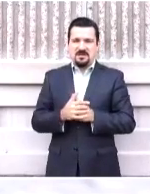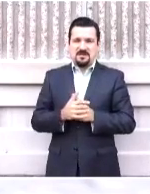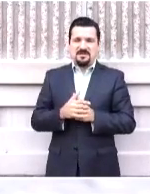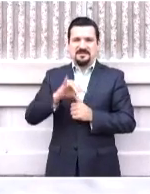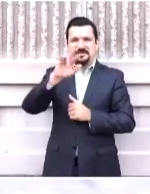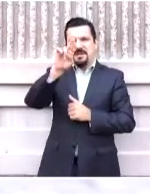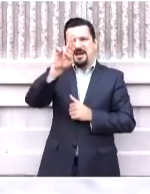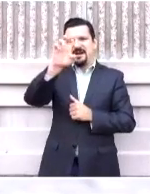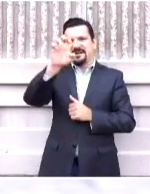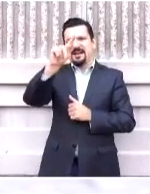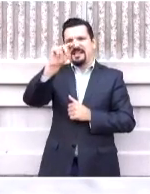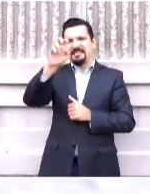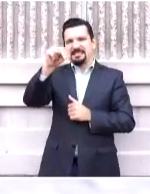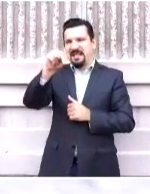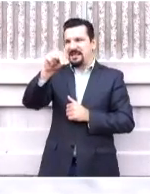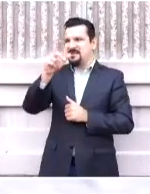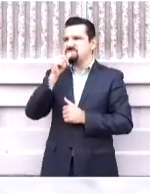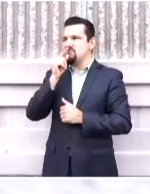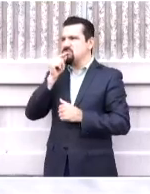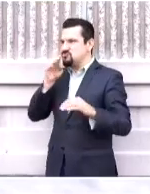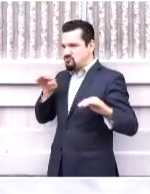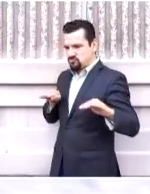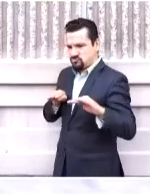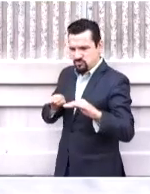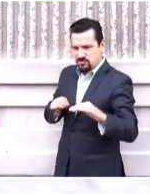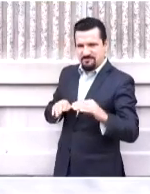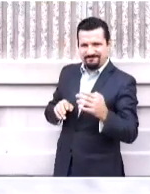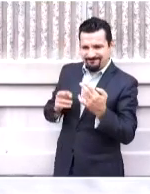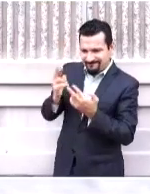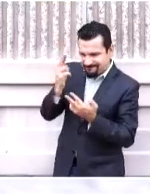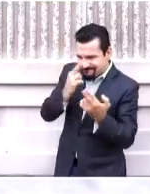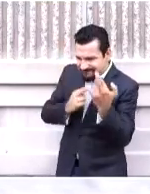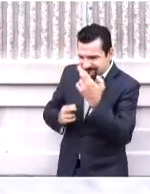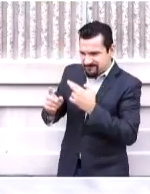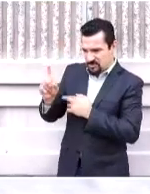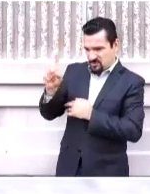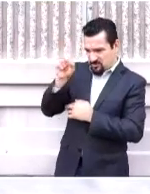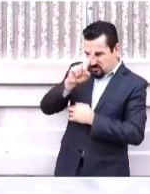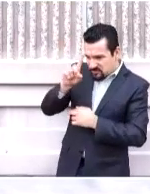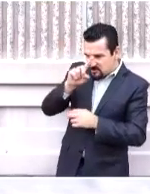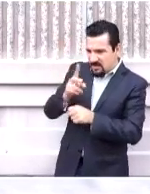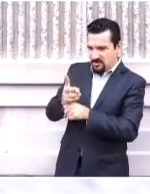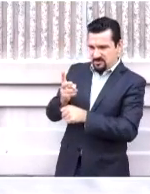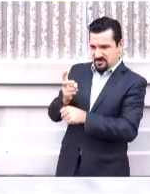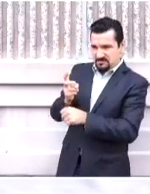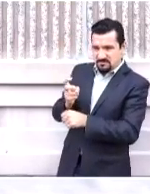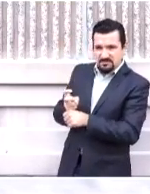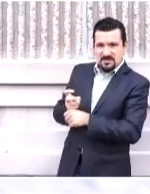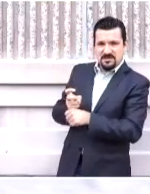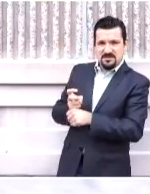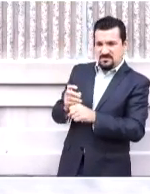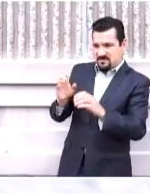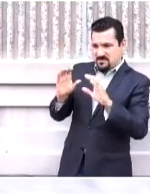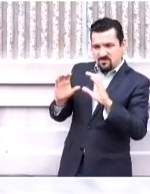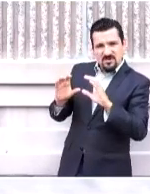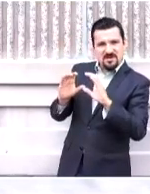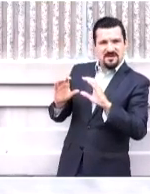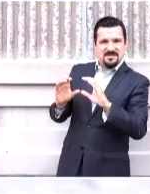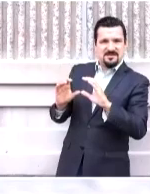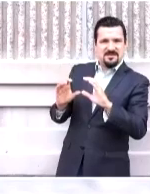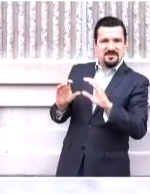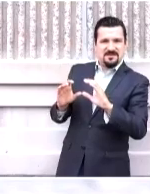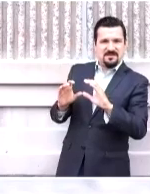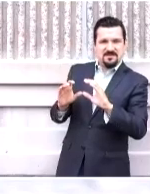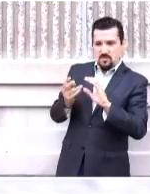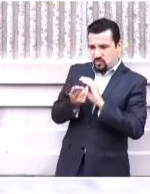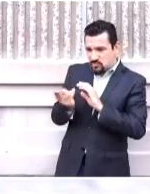retenes, pero el retén, vuelvo a insistir con el compañero, es de invitación, es de que se cuiden, de